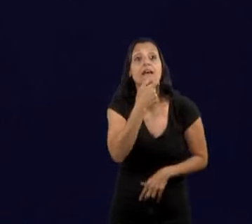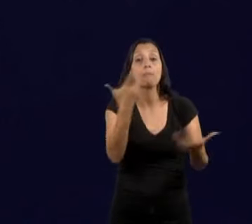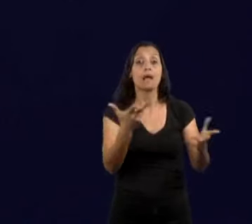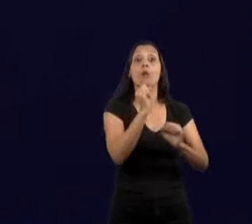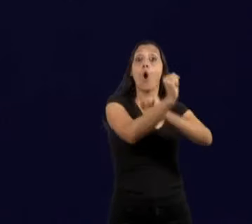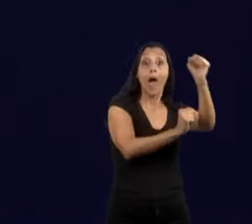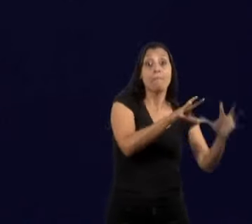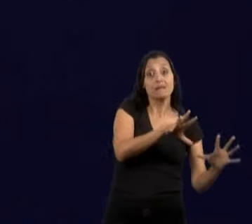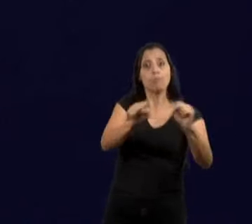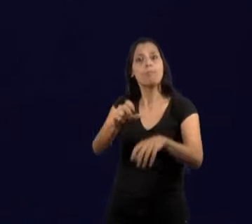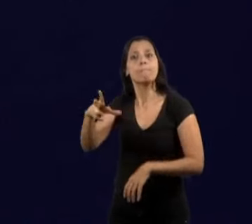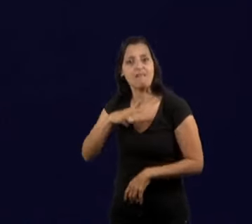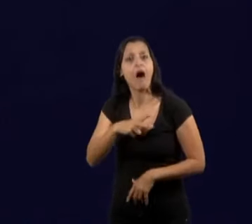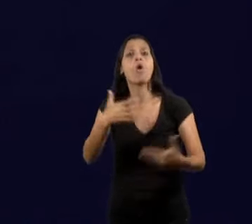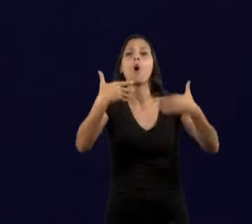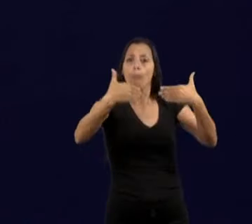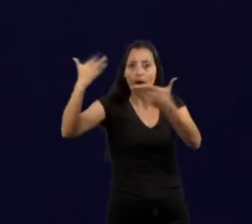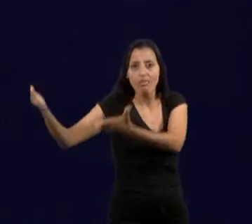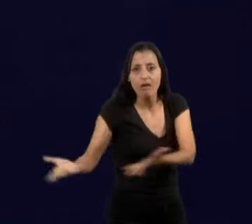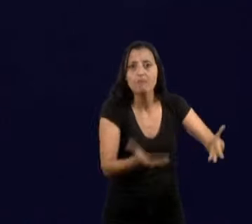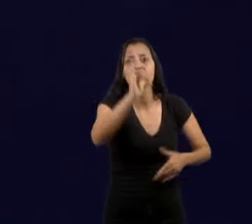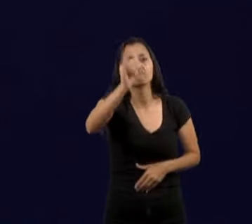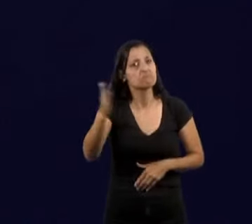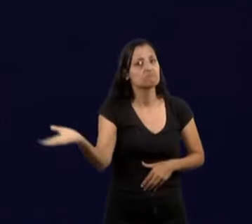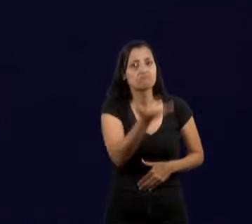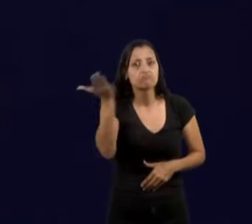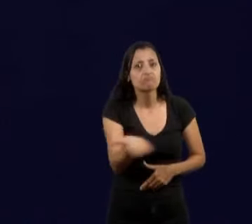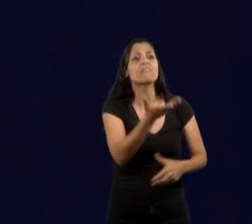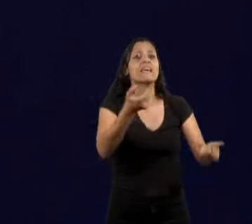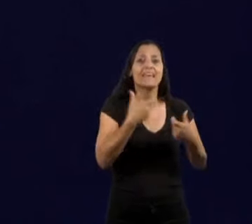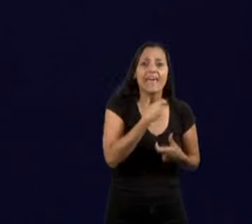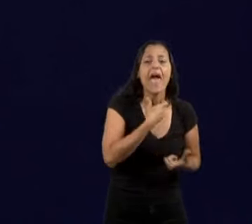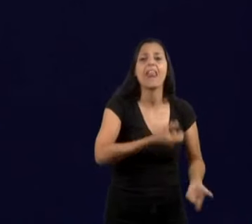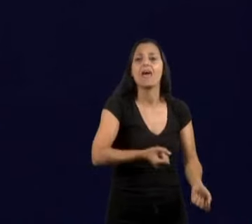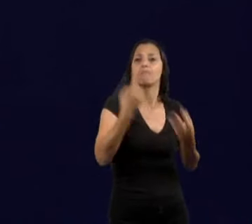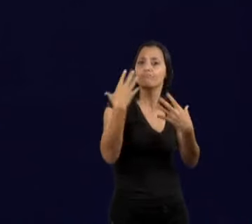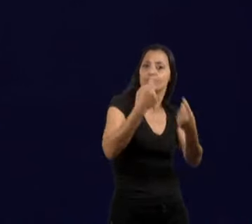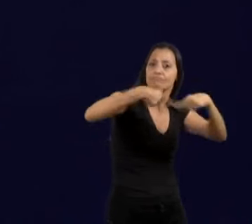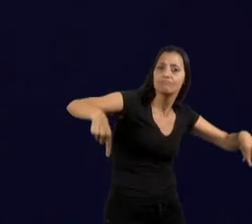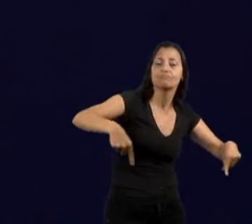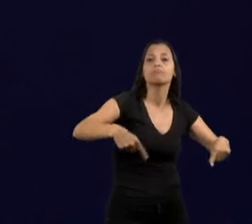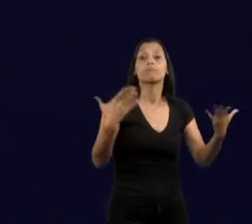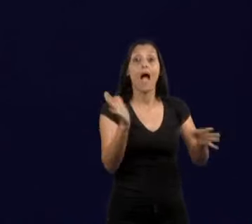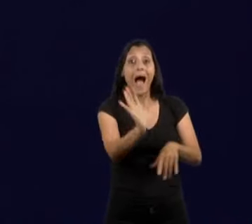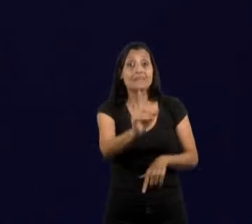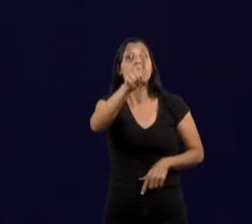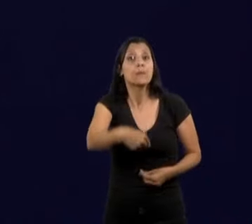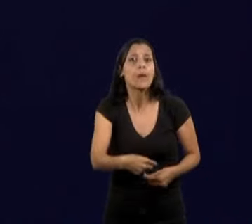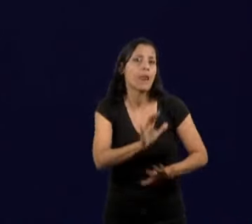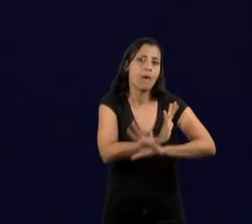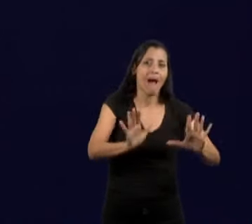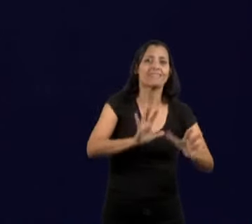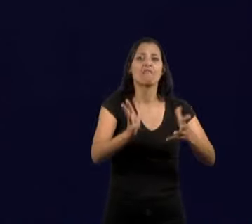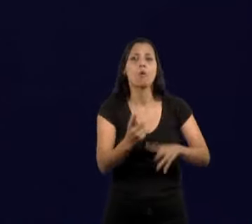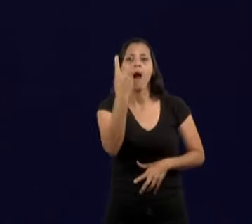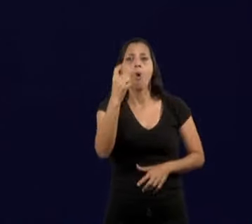la misma tendrá la obligación de permitir el paso a todos los operadores que quieran transportar carga por esas vías. Bueno, a ver, avistando con esto, lo voy a saludar al